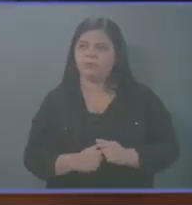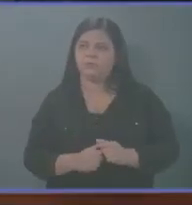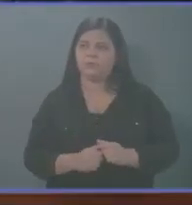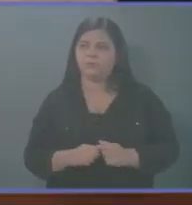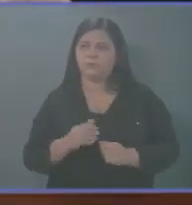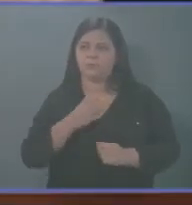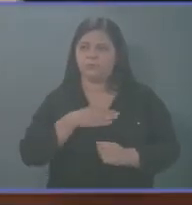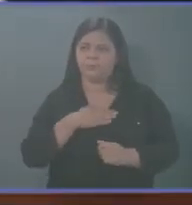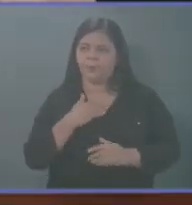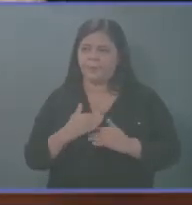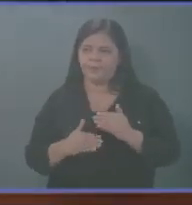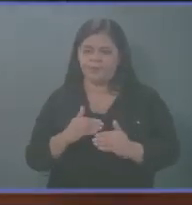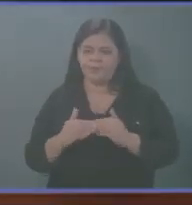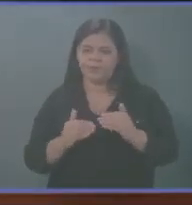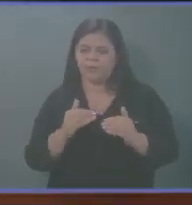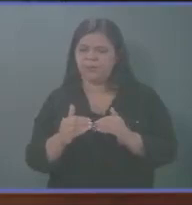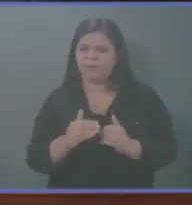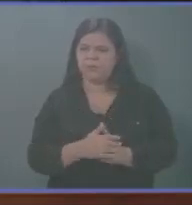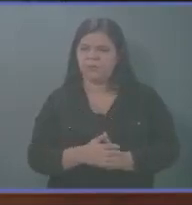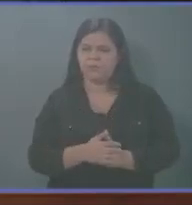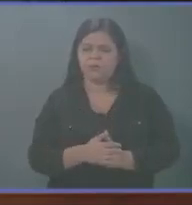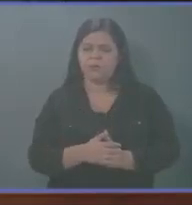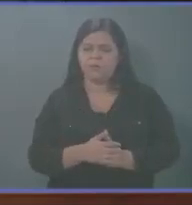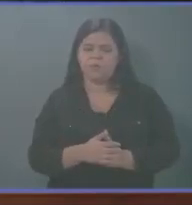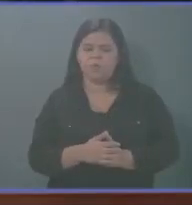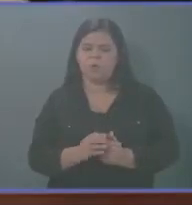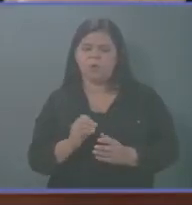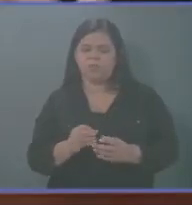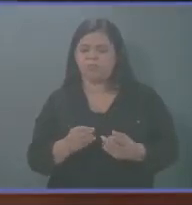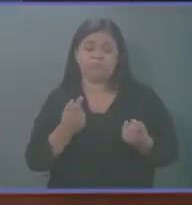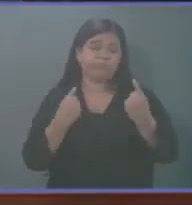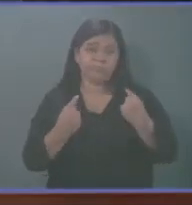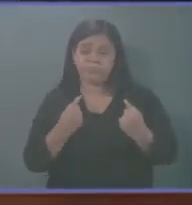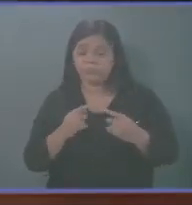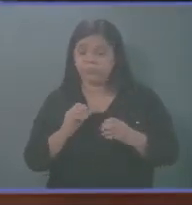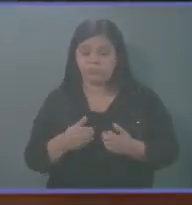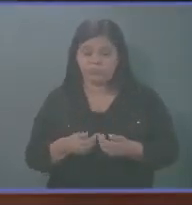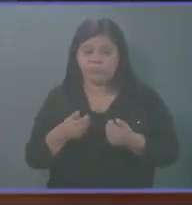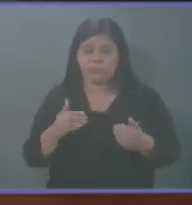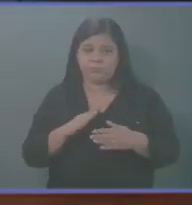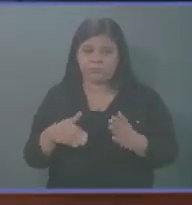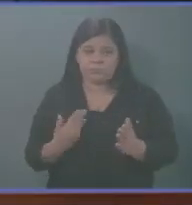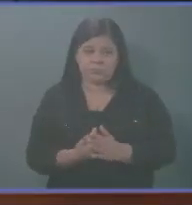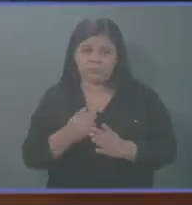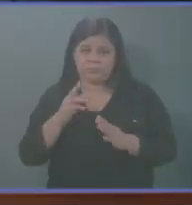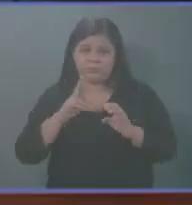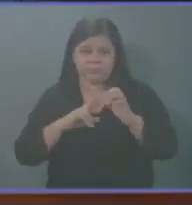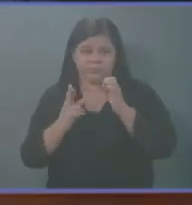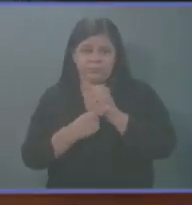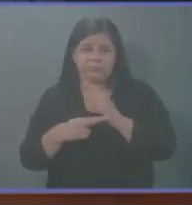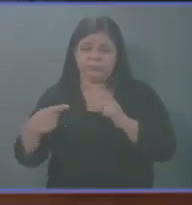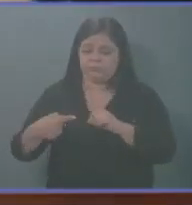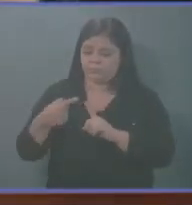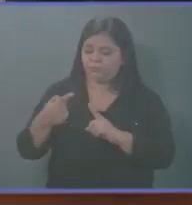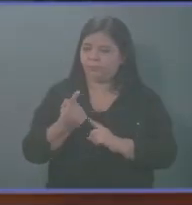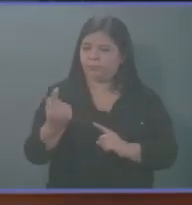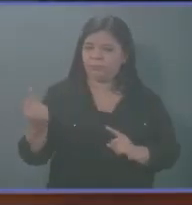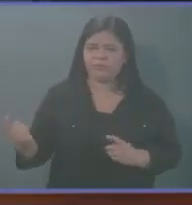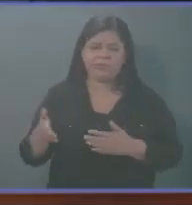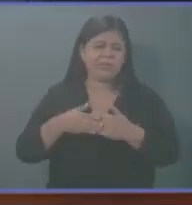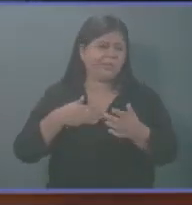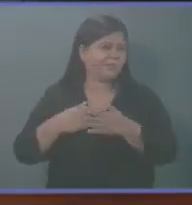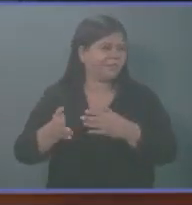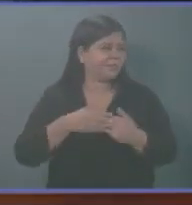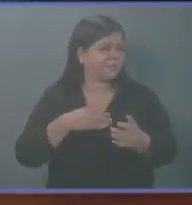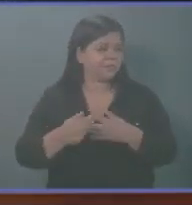Aquí no es de tramitar o desentenderse o apartarse de los ataques en las redes de aquellos que ni siquiera les interesa